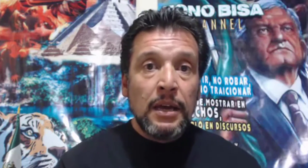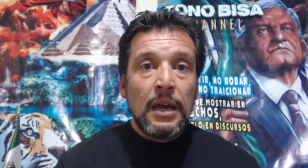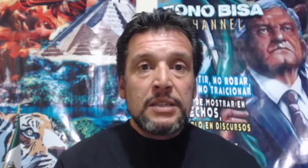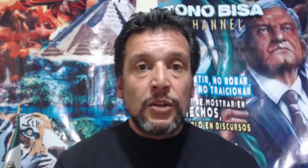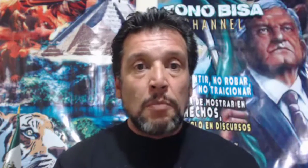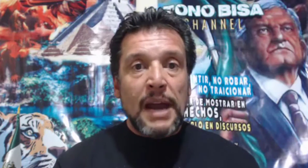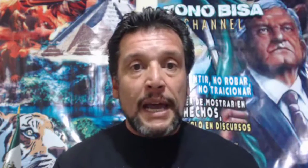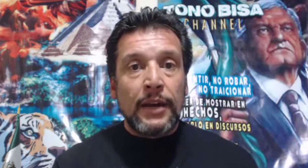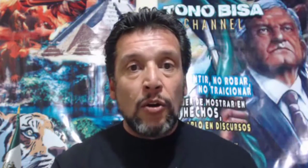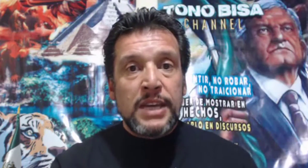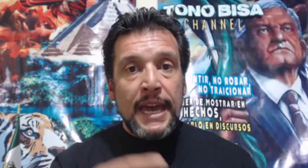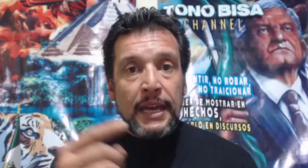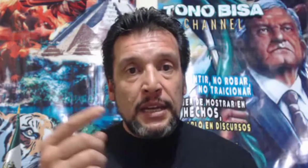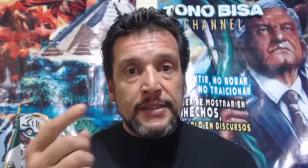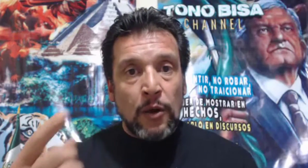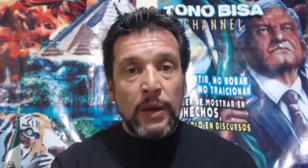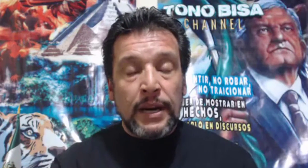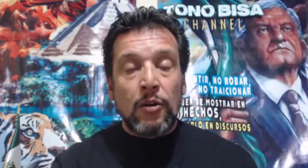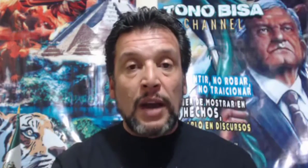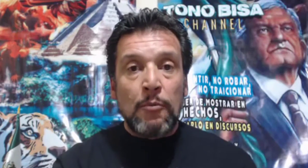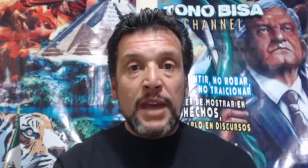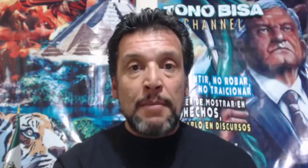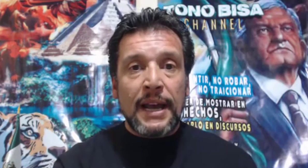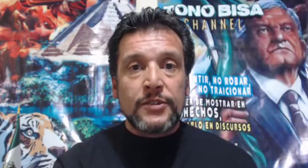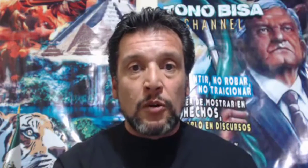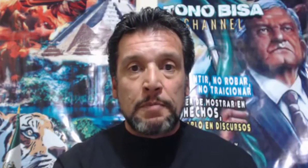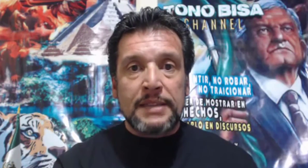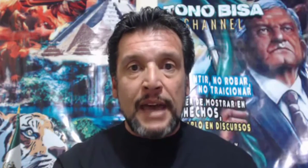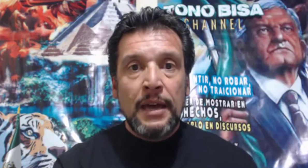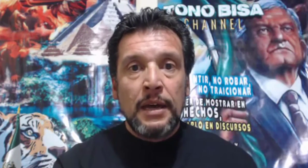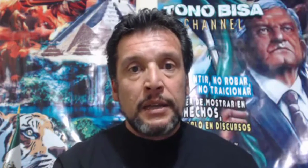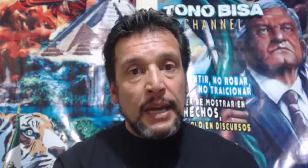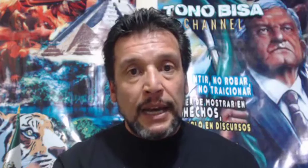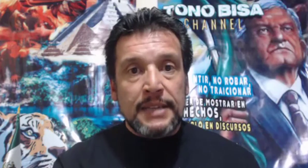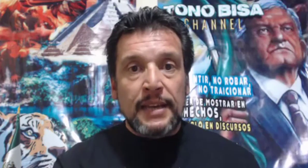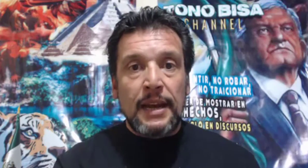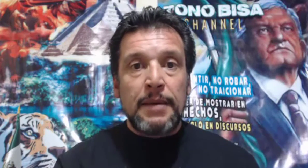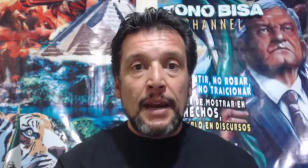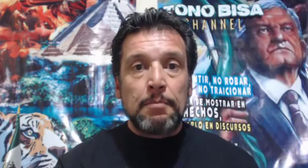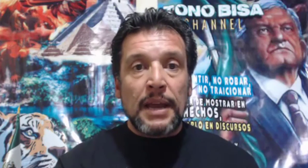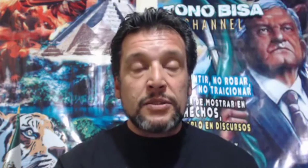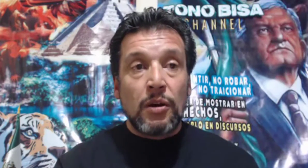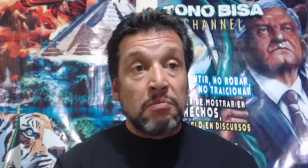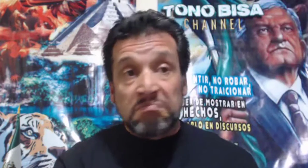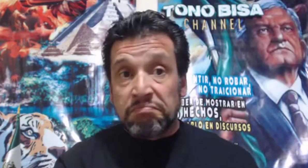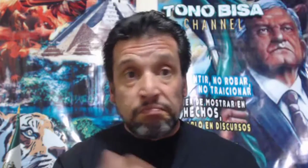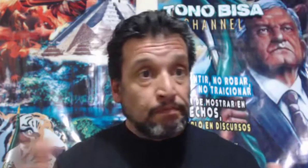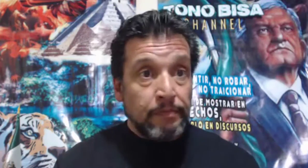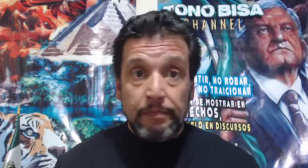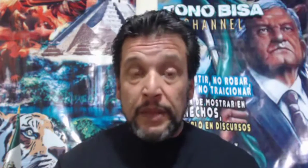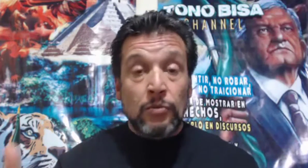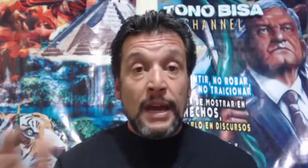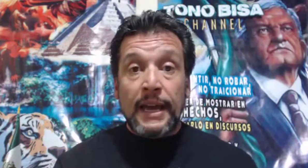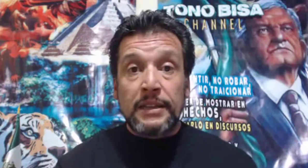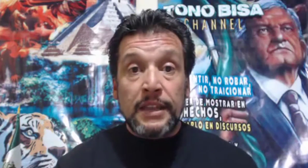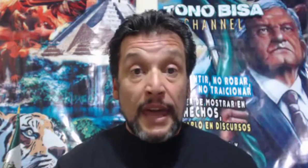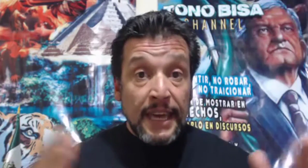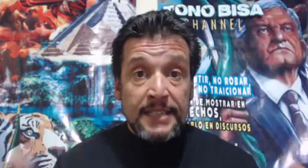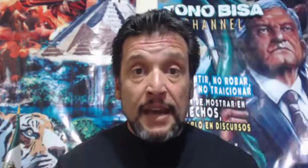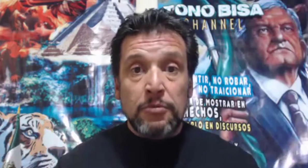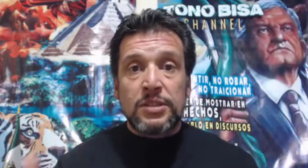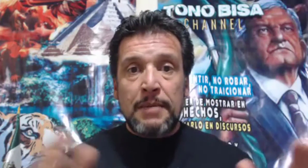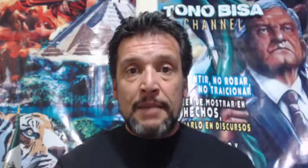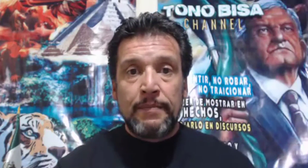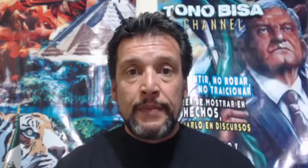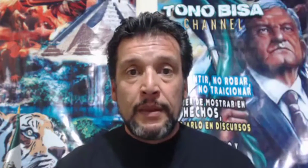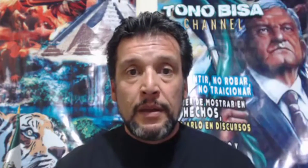comprar ahí, sino para que no lleguen y se encuentren con la muy amarga sorpresa de que les eleven el precio en una cantidad